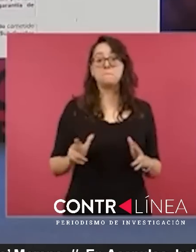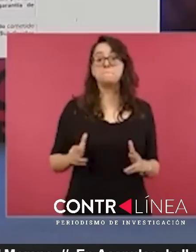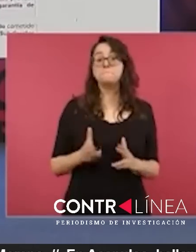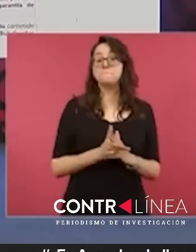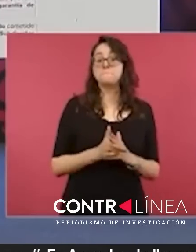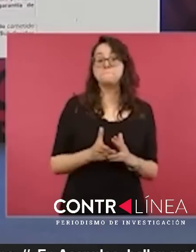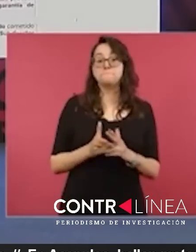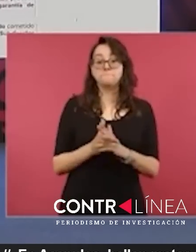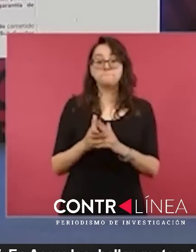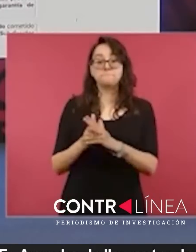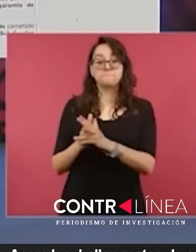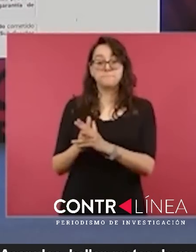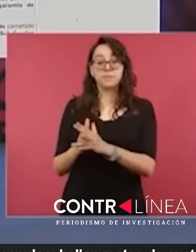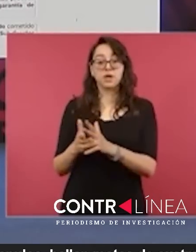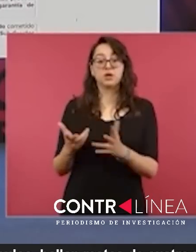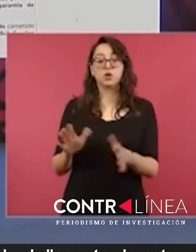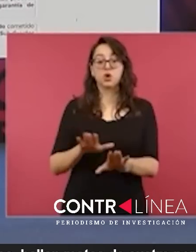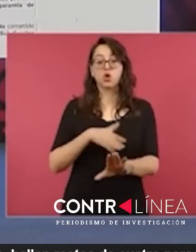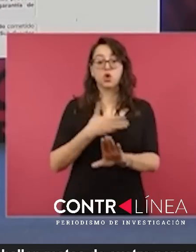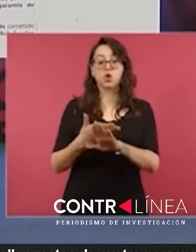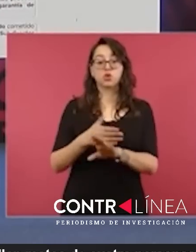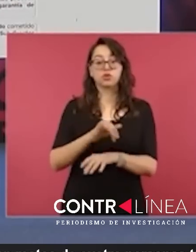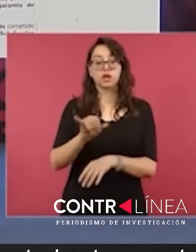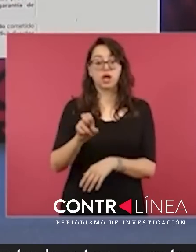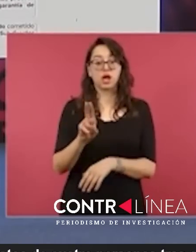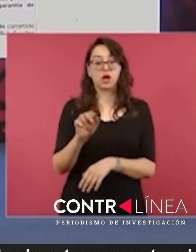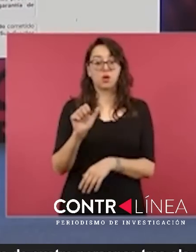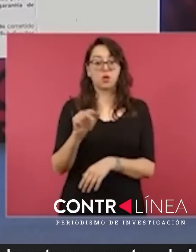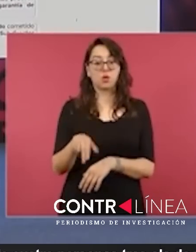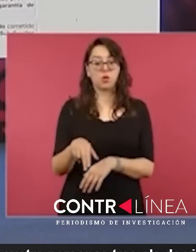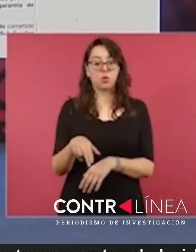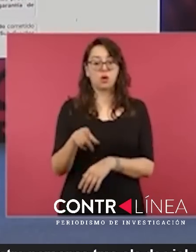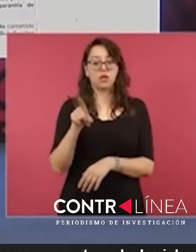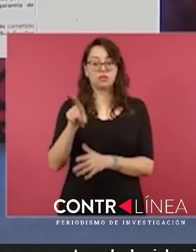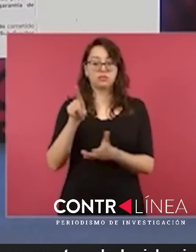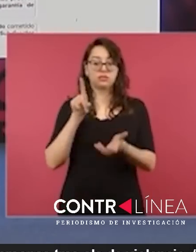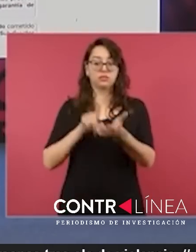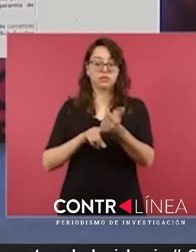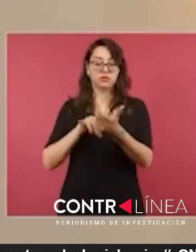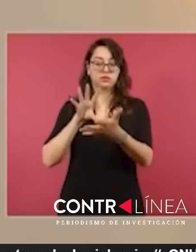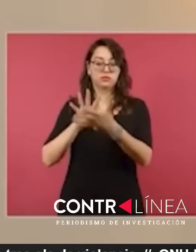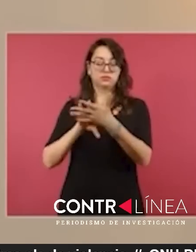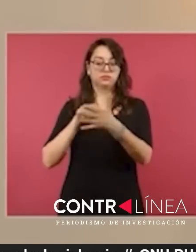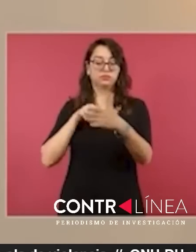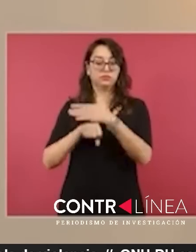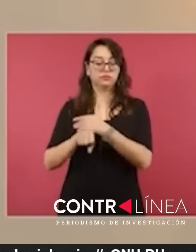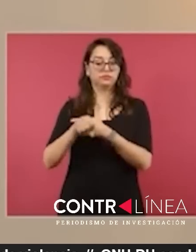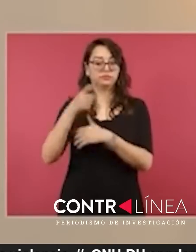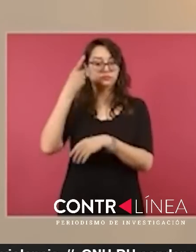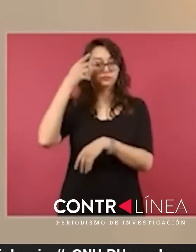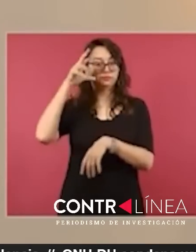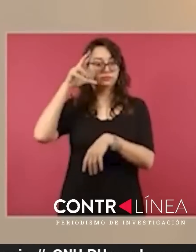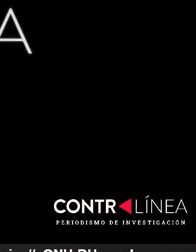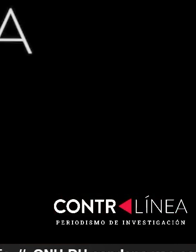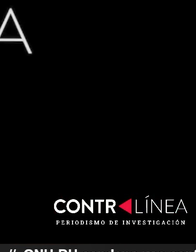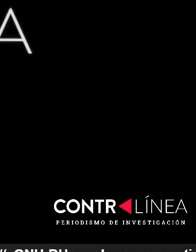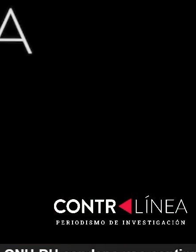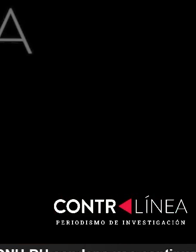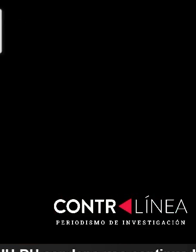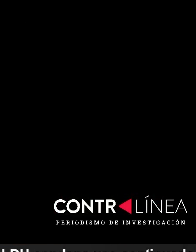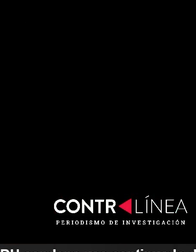en agravio de Juan N., subdirector del penal de Puente Grande, en el año 2000.